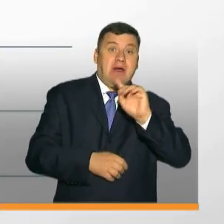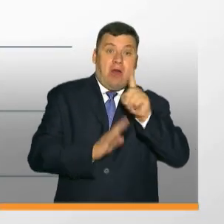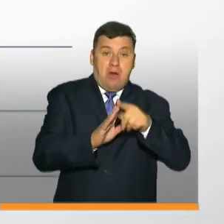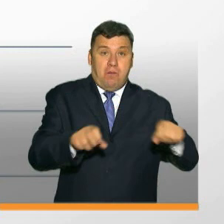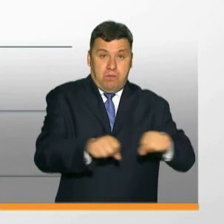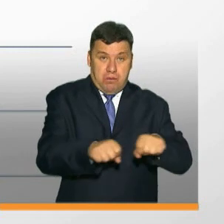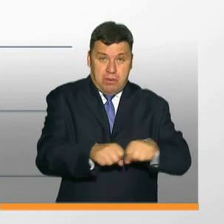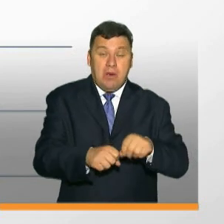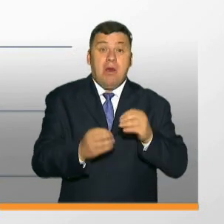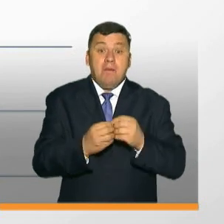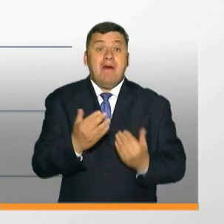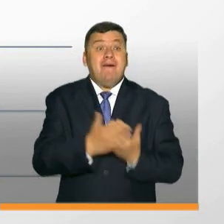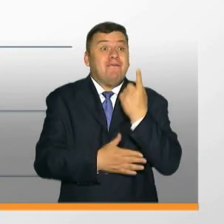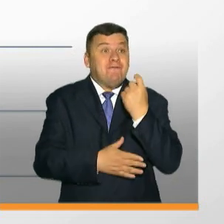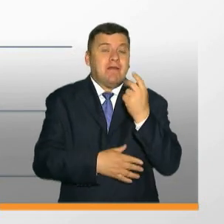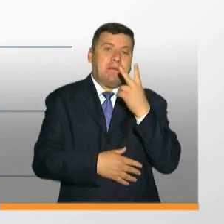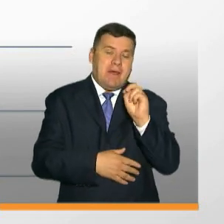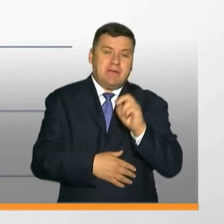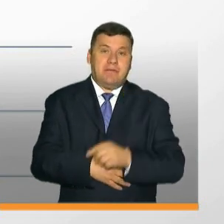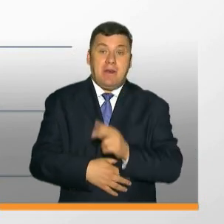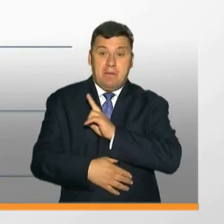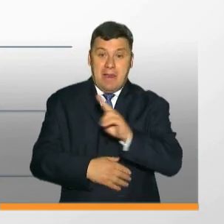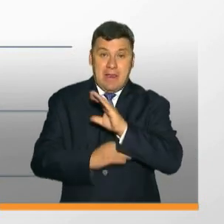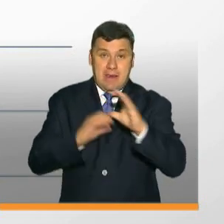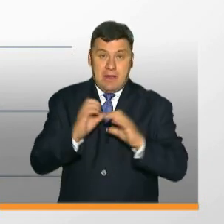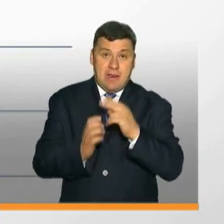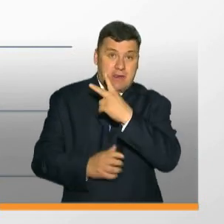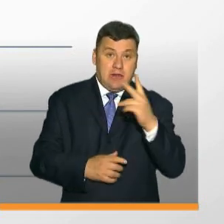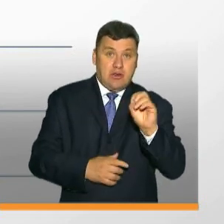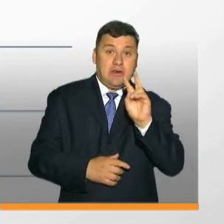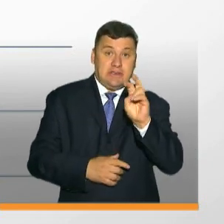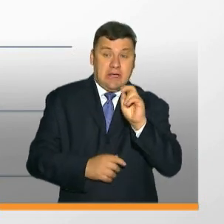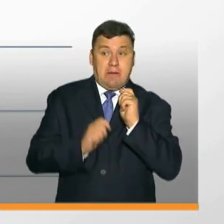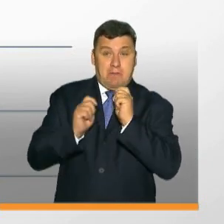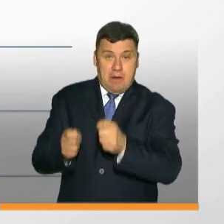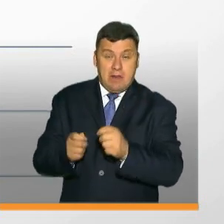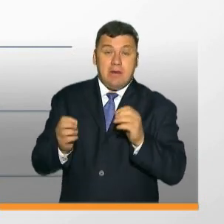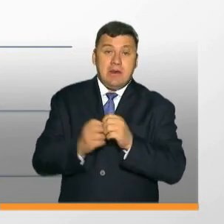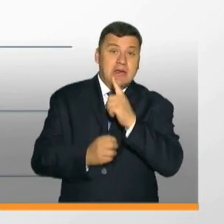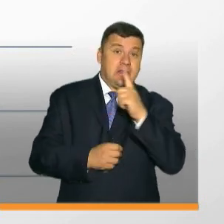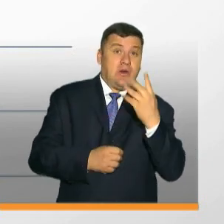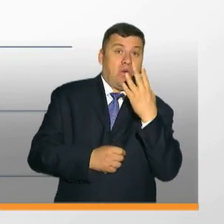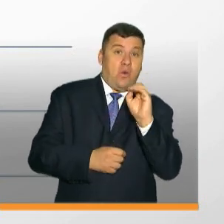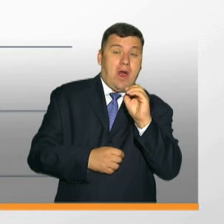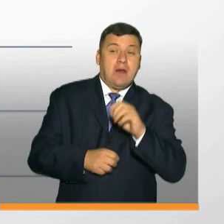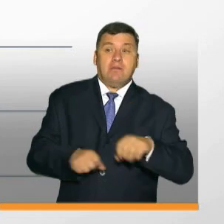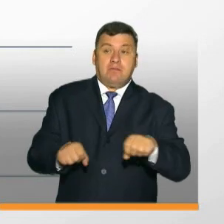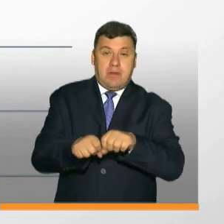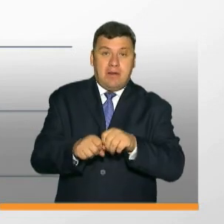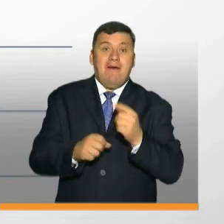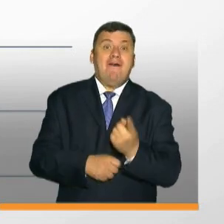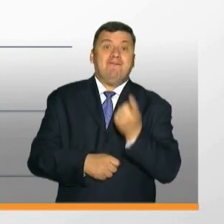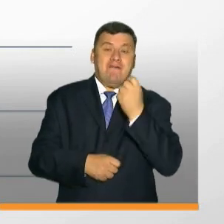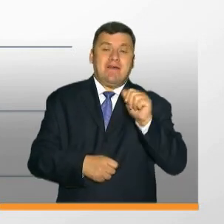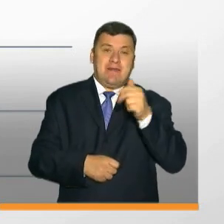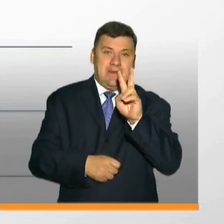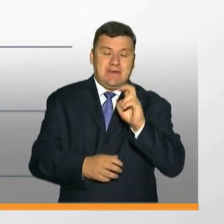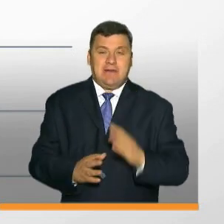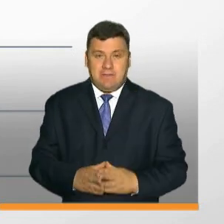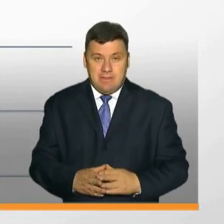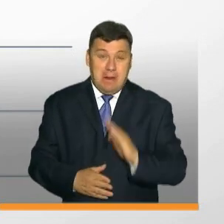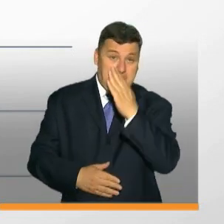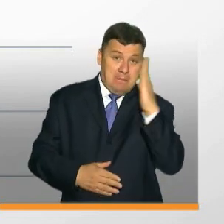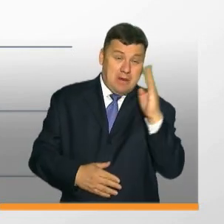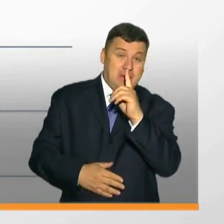instalados y para instalación 20. En el Valle del Cauca, 207 ventiladores asignados, 140 instalados y en sitio para instalación 17.